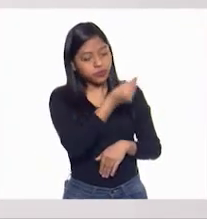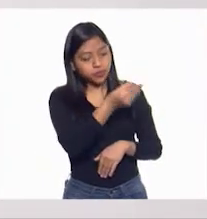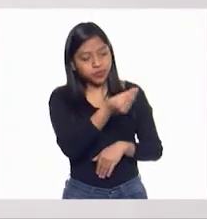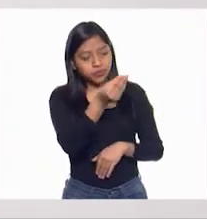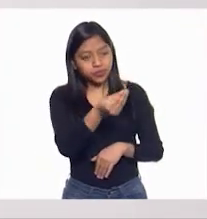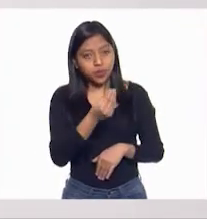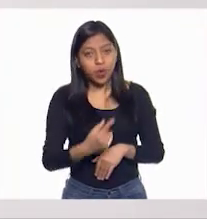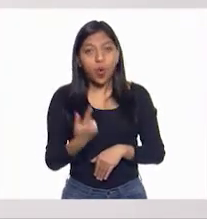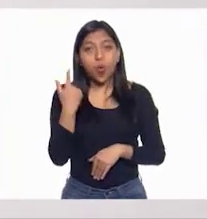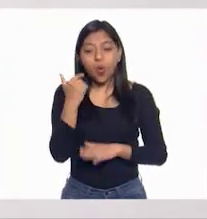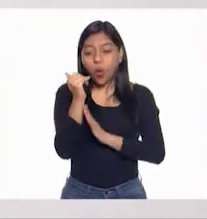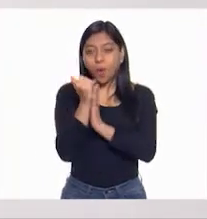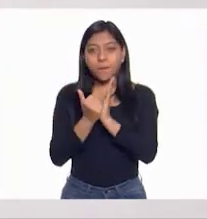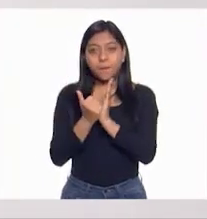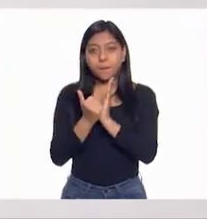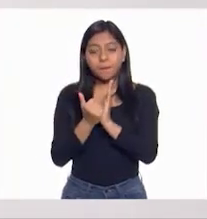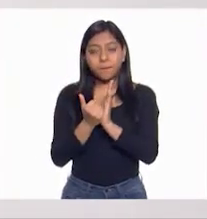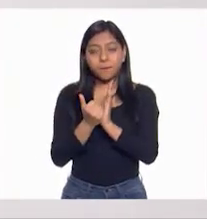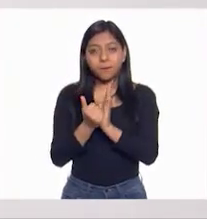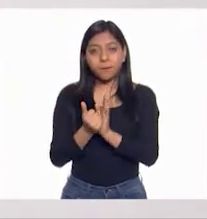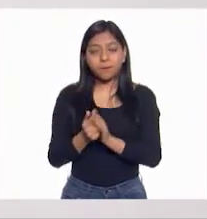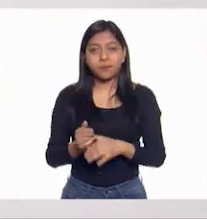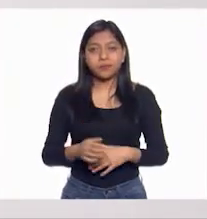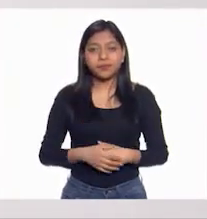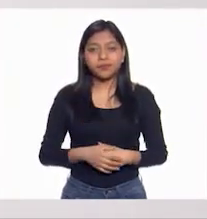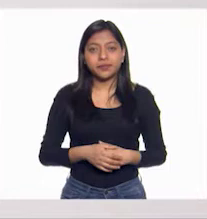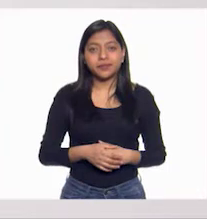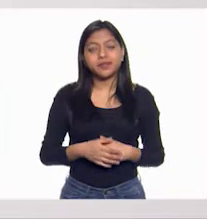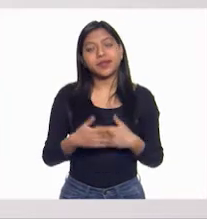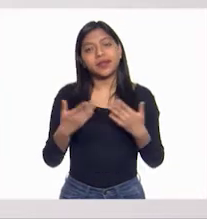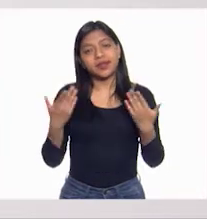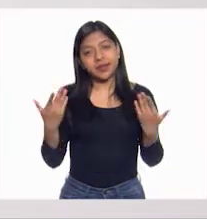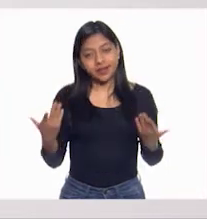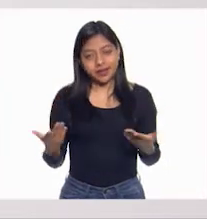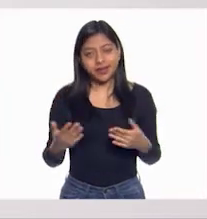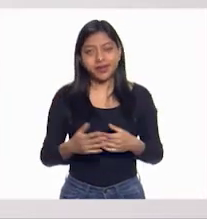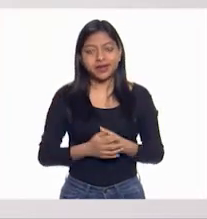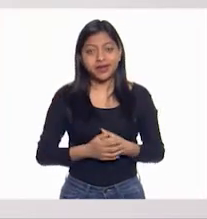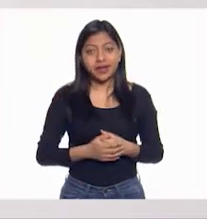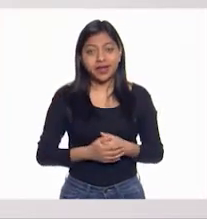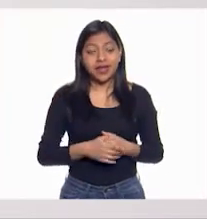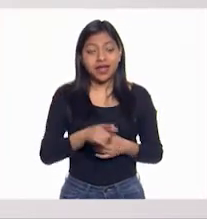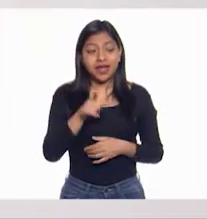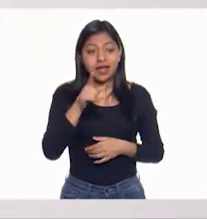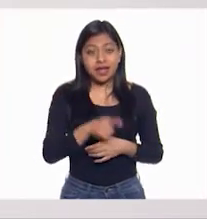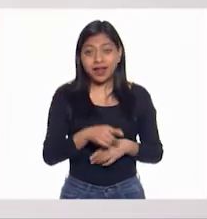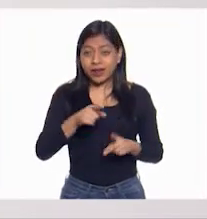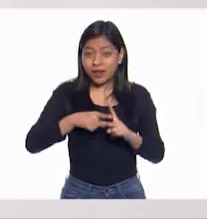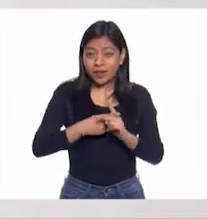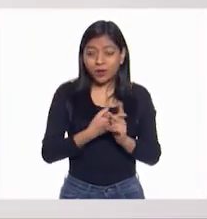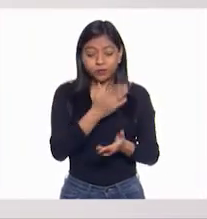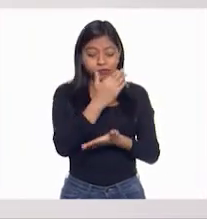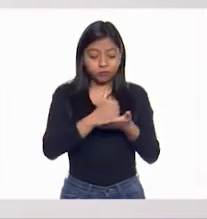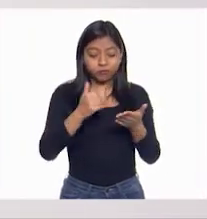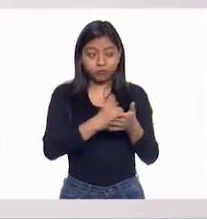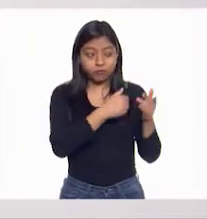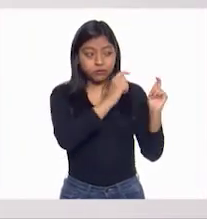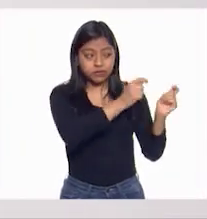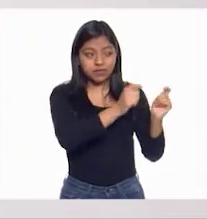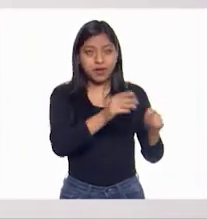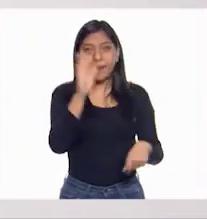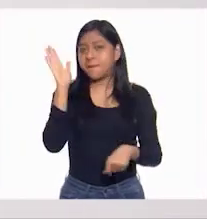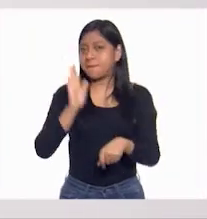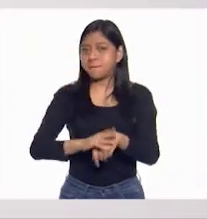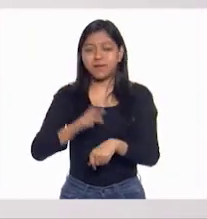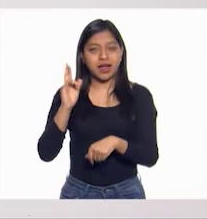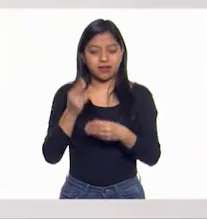peso menos. Ah, pues ya ven que el que parte y reparte se queda con la mejor parte.